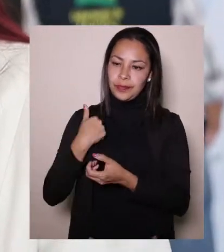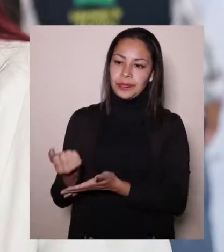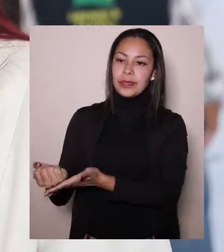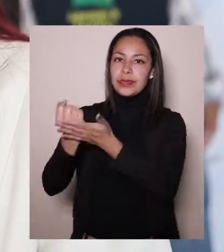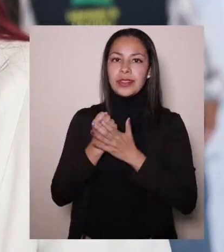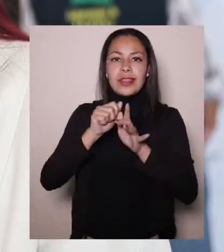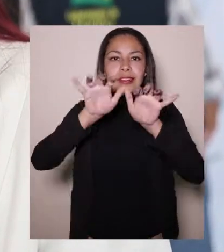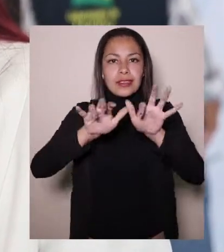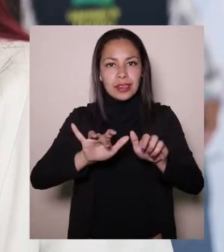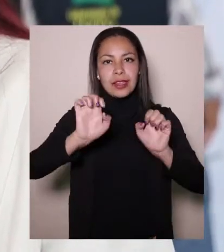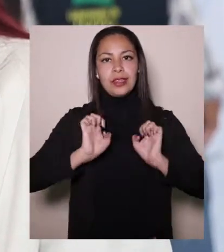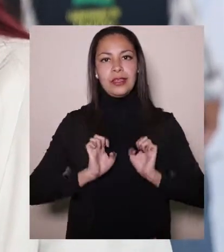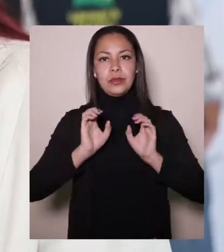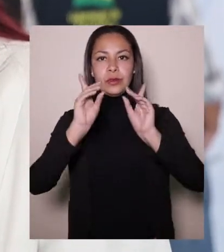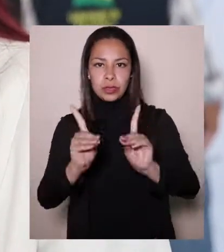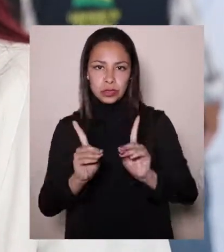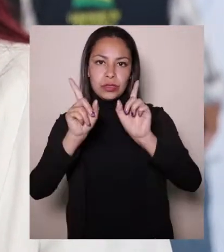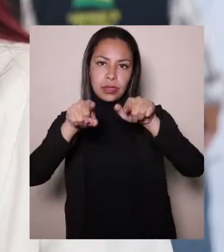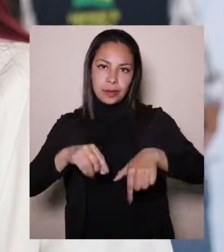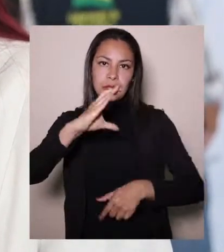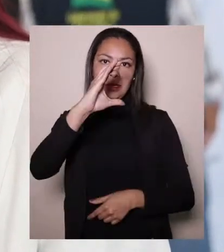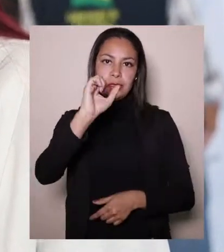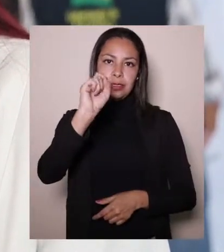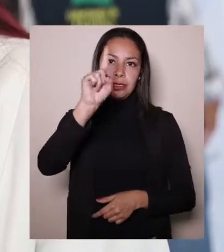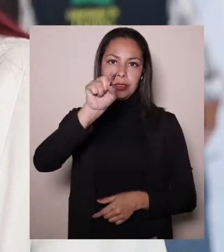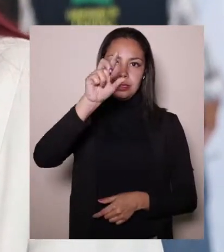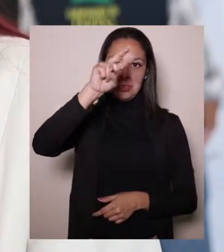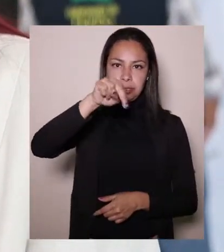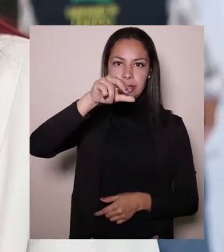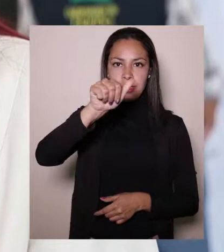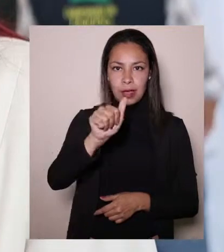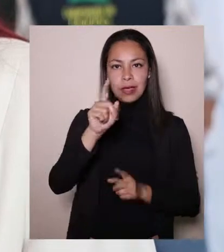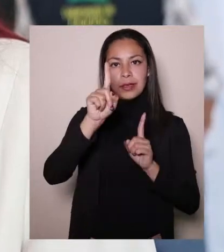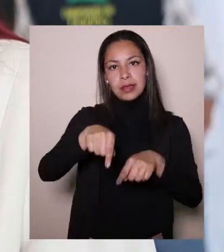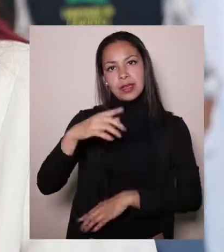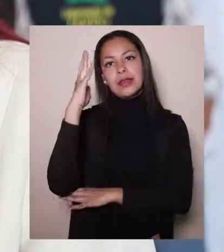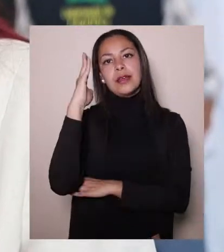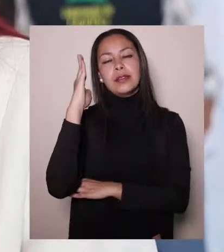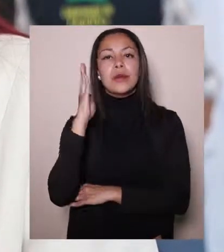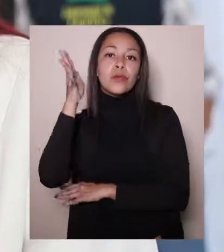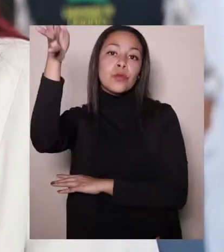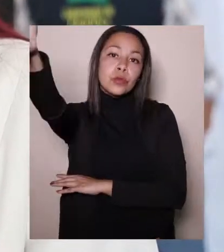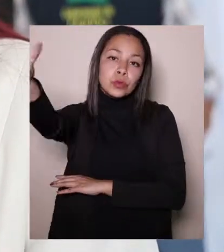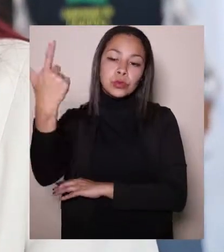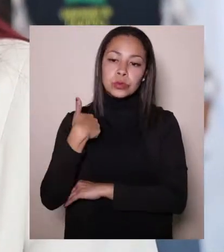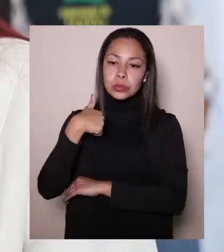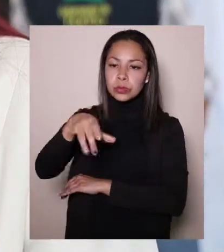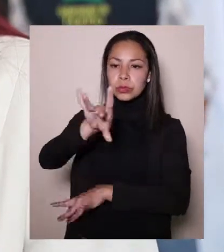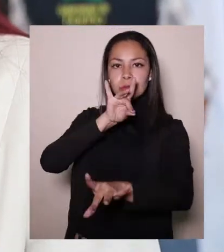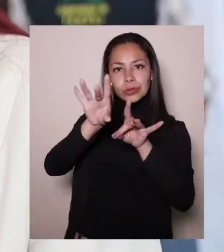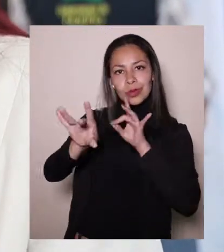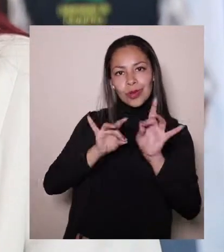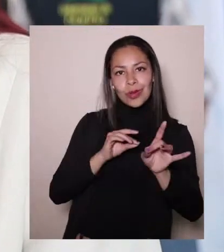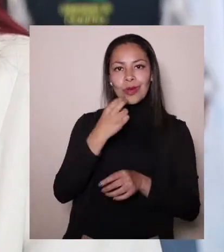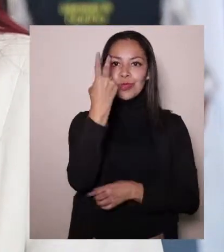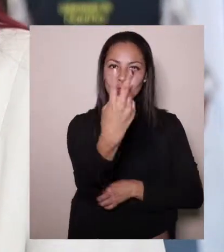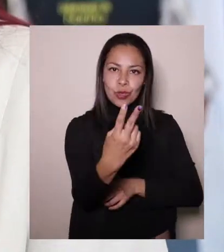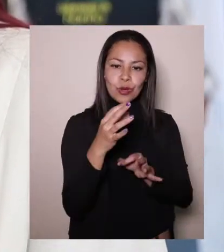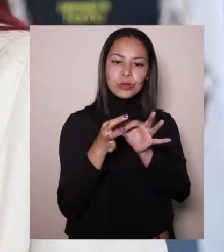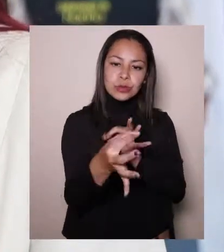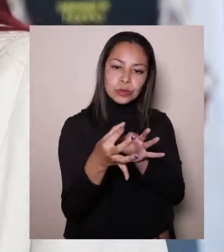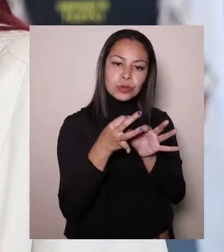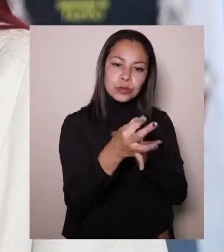con ayuda de la Secretaría de Educación de CISNA y el equipo de Cátedra Futuros. Se logró